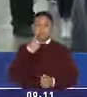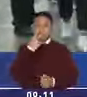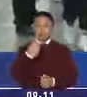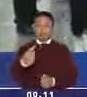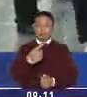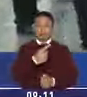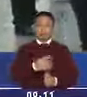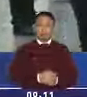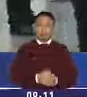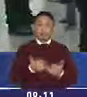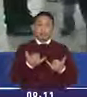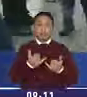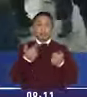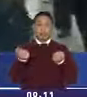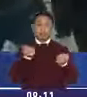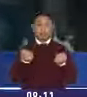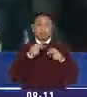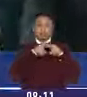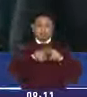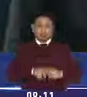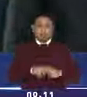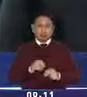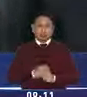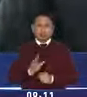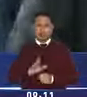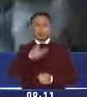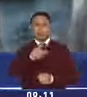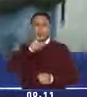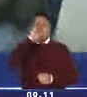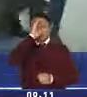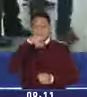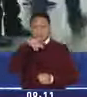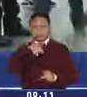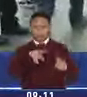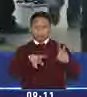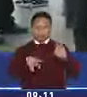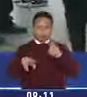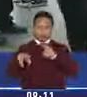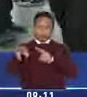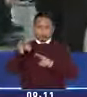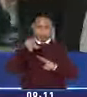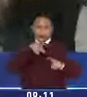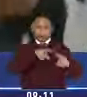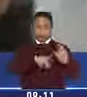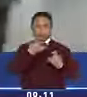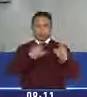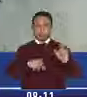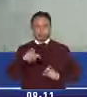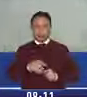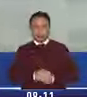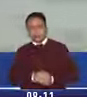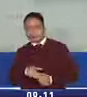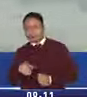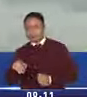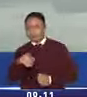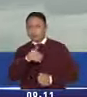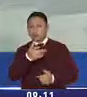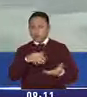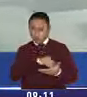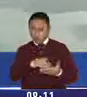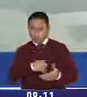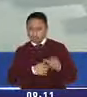está realizando estos controles de bajo perfil. La Policía Nacional lo que hace es revisar a las personas aparentemente